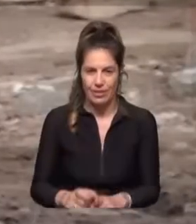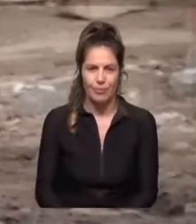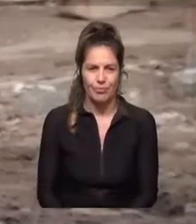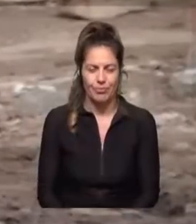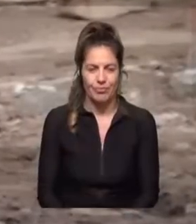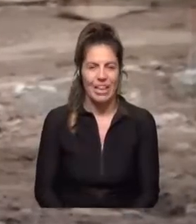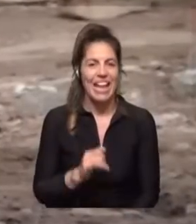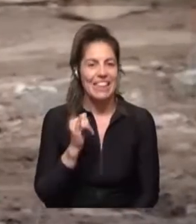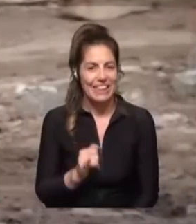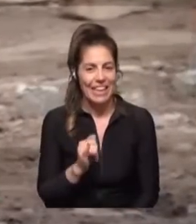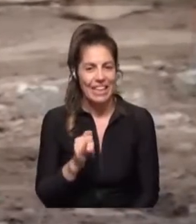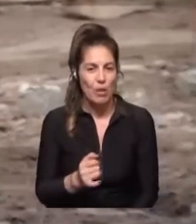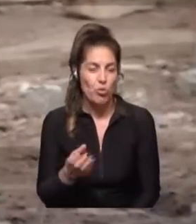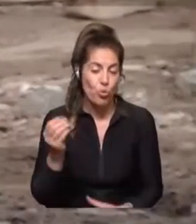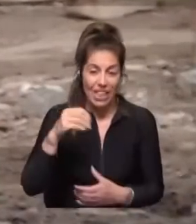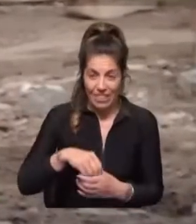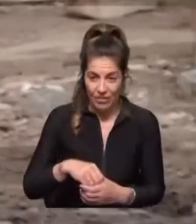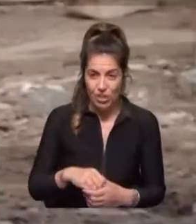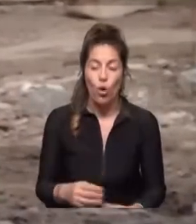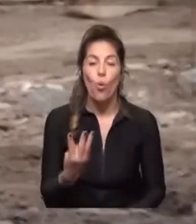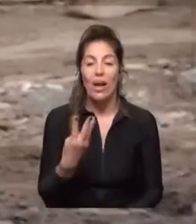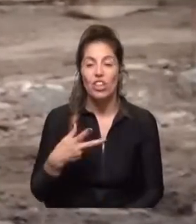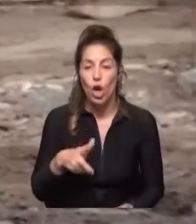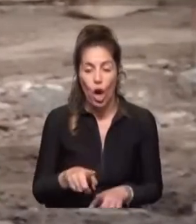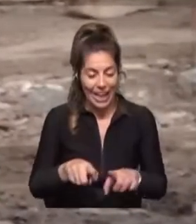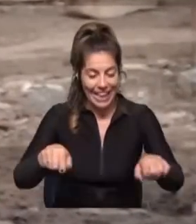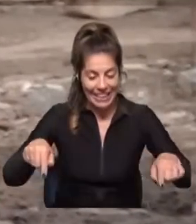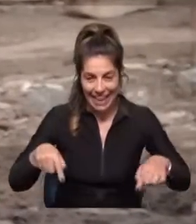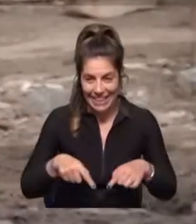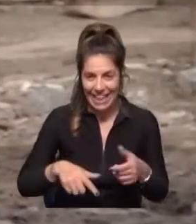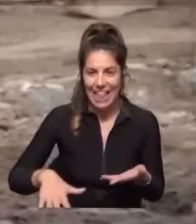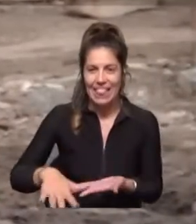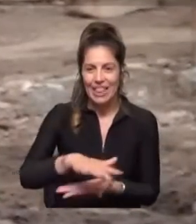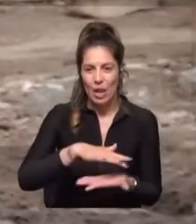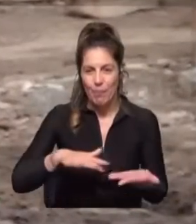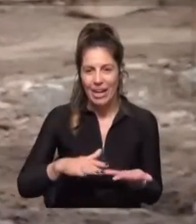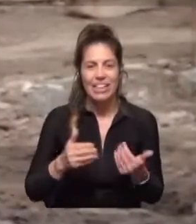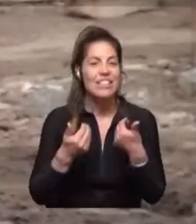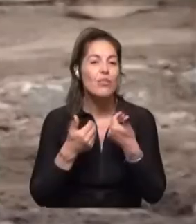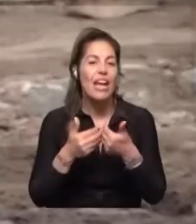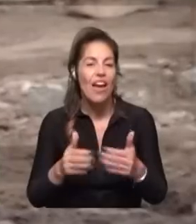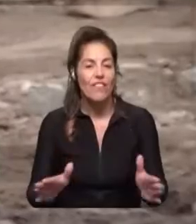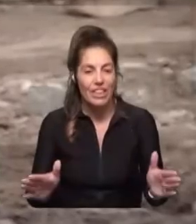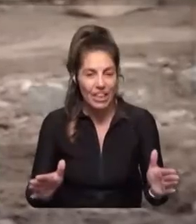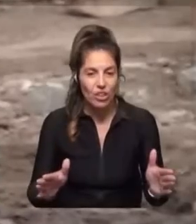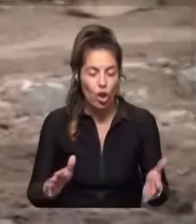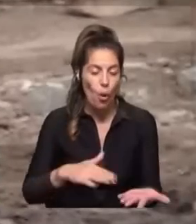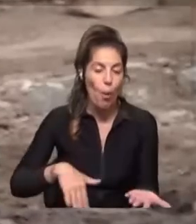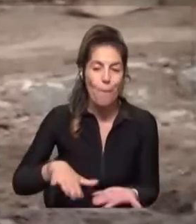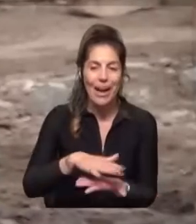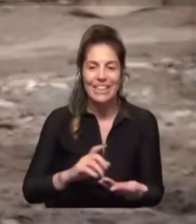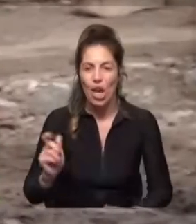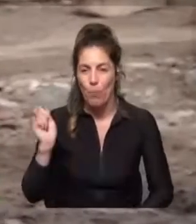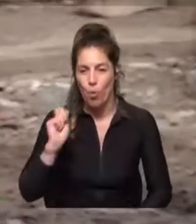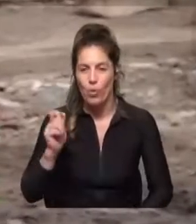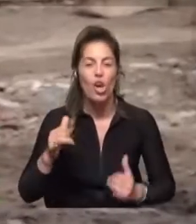tenemos una intervención que abarca cuatro hectáreas de parque que se estaba se va a estar abriendo como parque público como